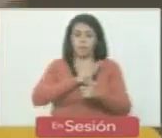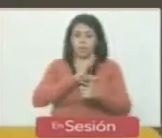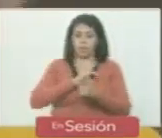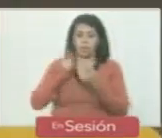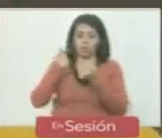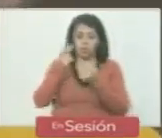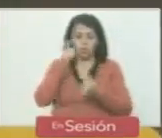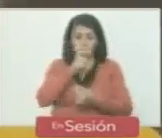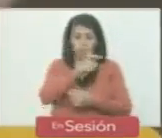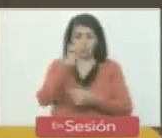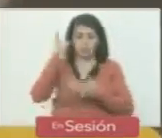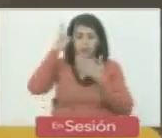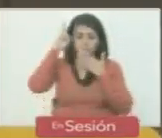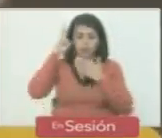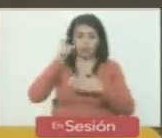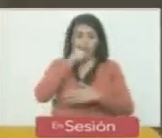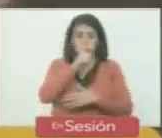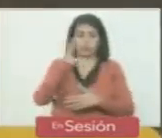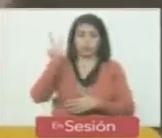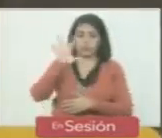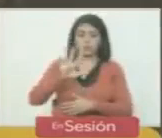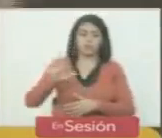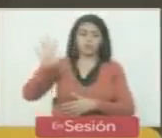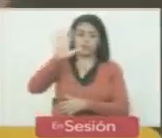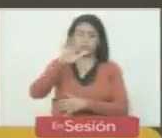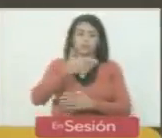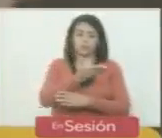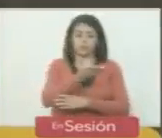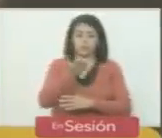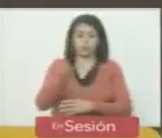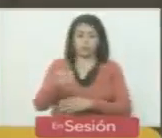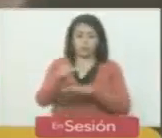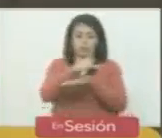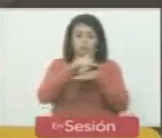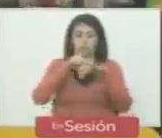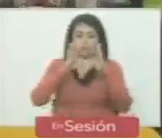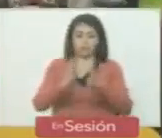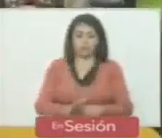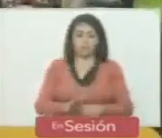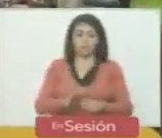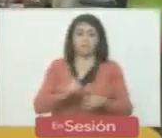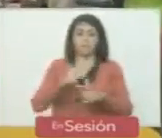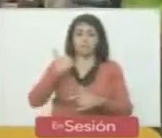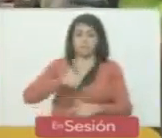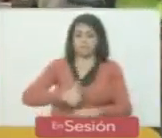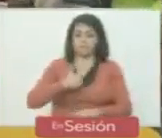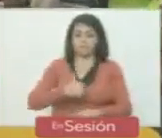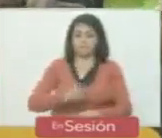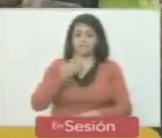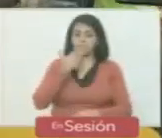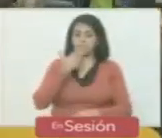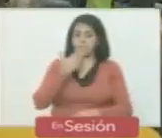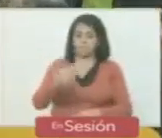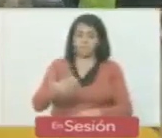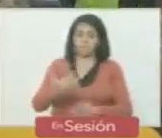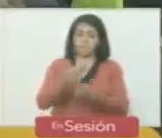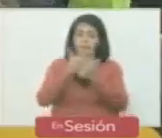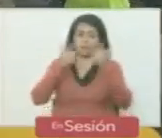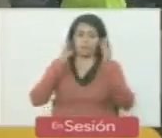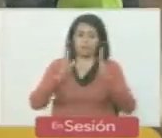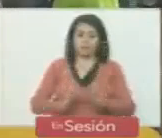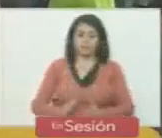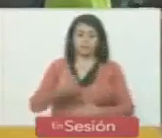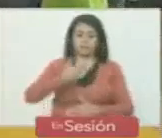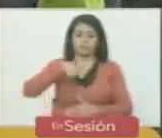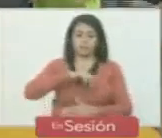pueblos indígenas y al pueblo de Venezuela. Y a usted, gobierno de Argentina, le pedimos libertad